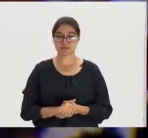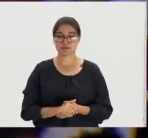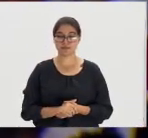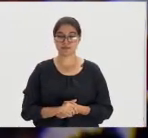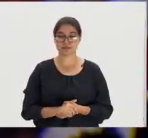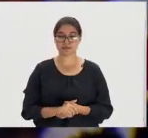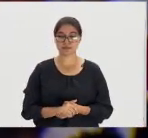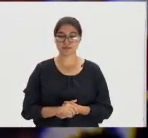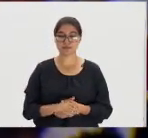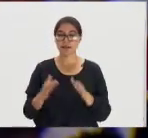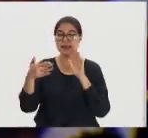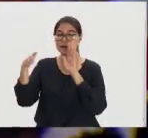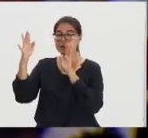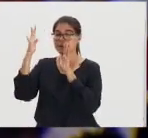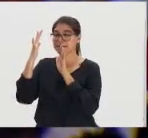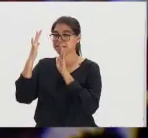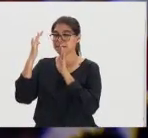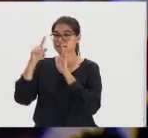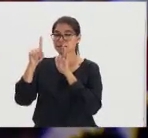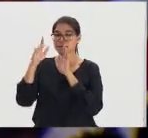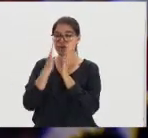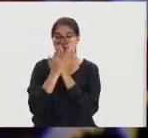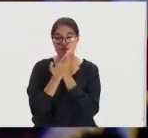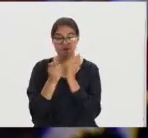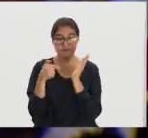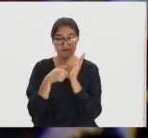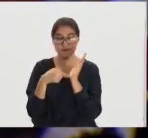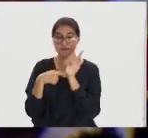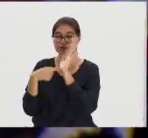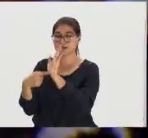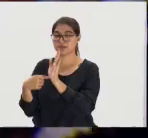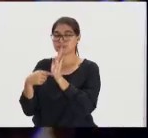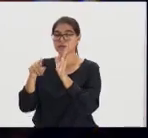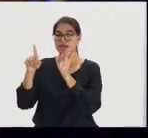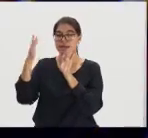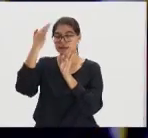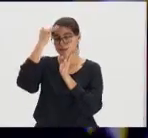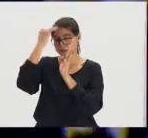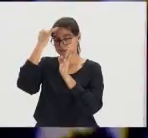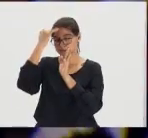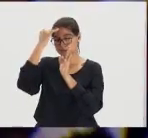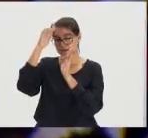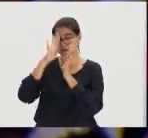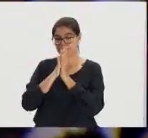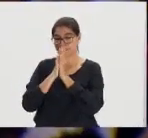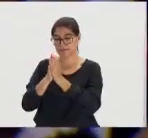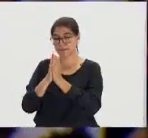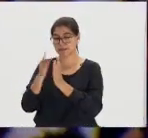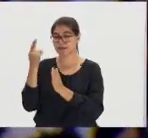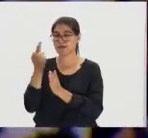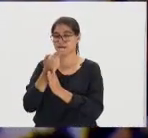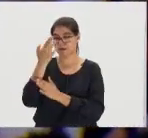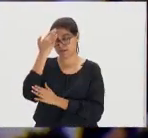Queremos presentarte qué dice la Biblia referente a la salvación y el perdón de pecados. Mientras nosotros cantamos y decimos: no hay lugar.